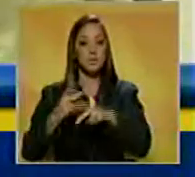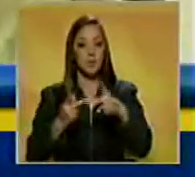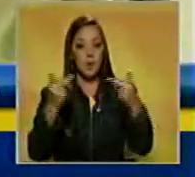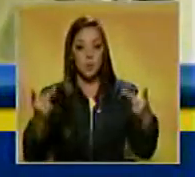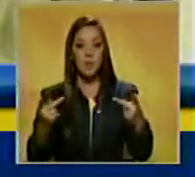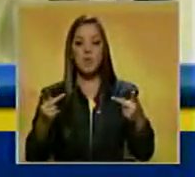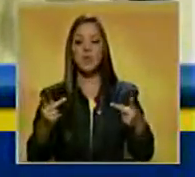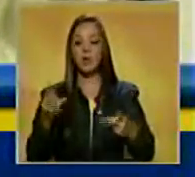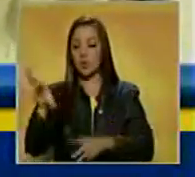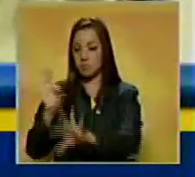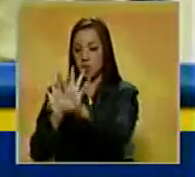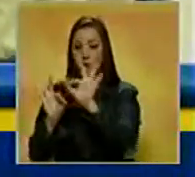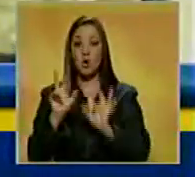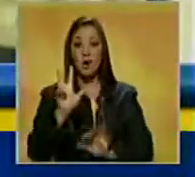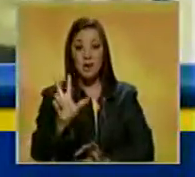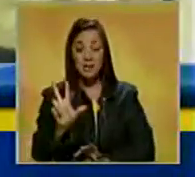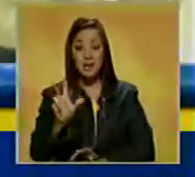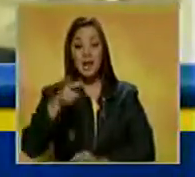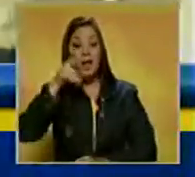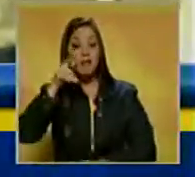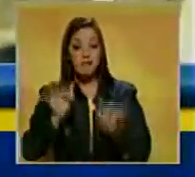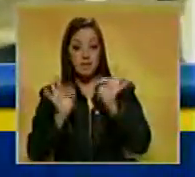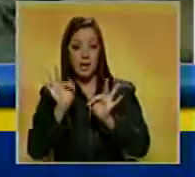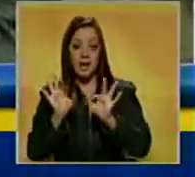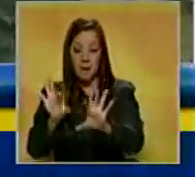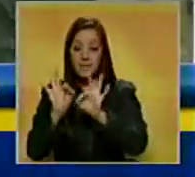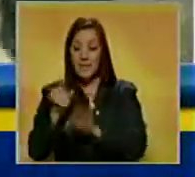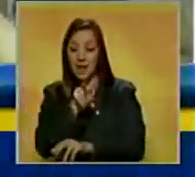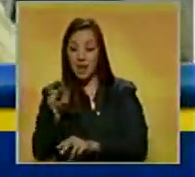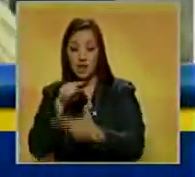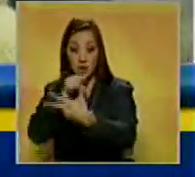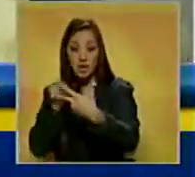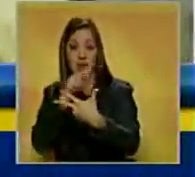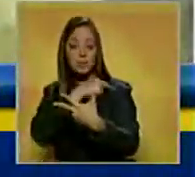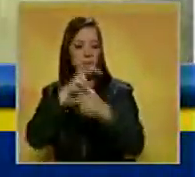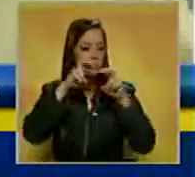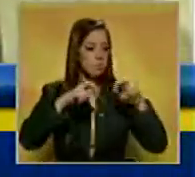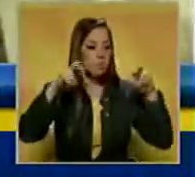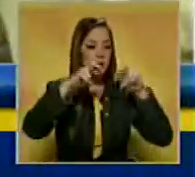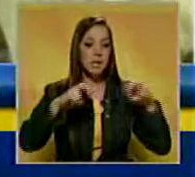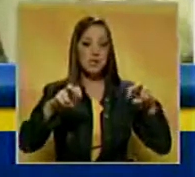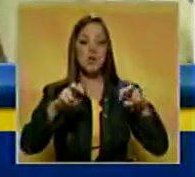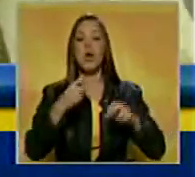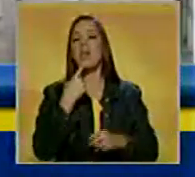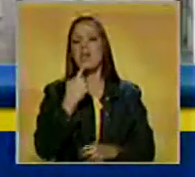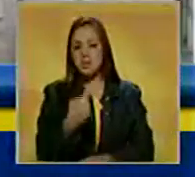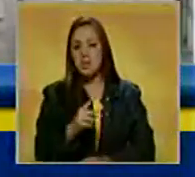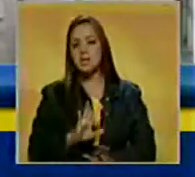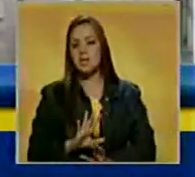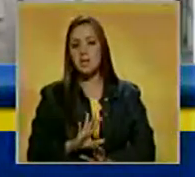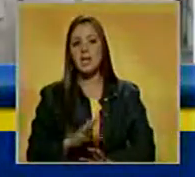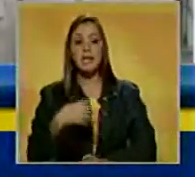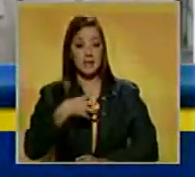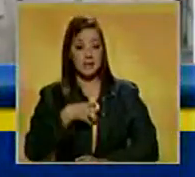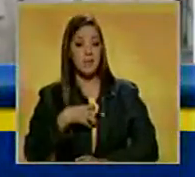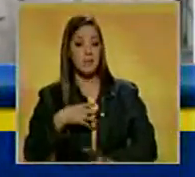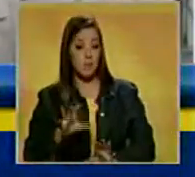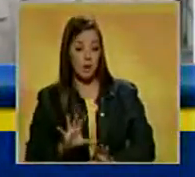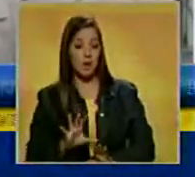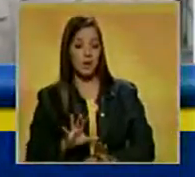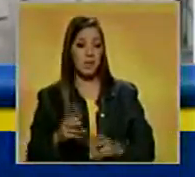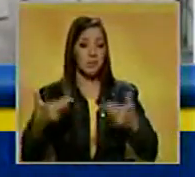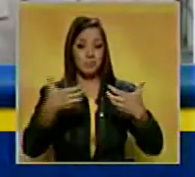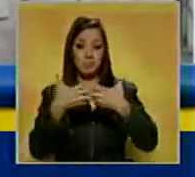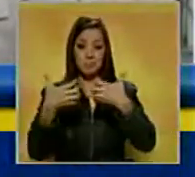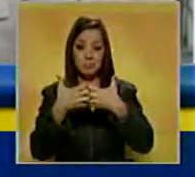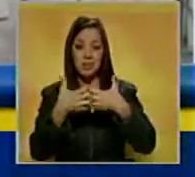la designación de 3 fiscales especiales para las investigaciones del caso, aunque las primeras versiones indican que se pudo haber tratado de la